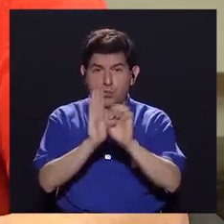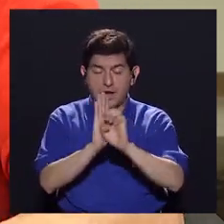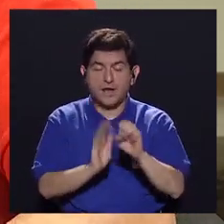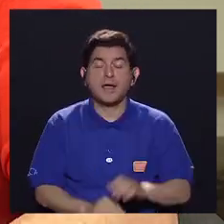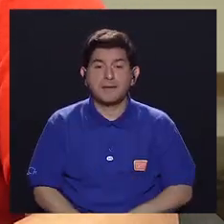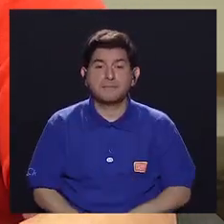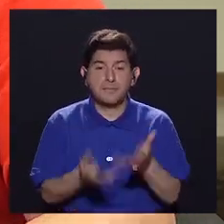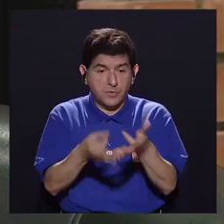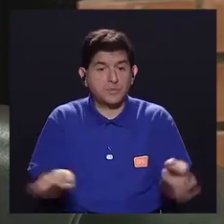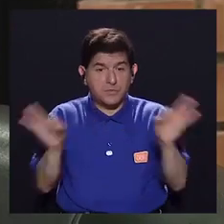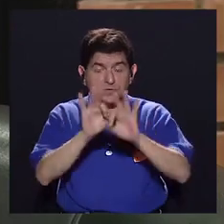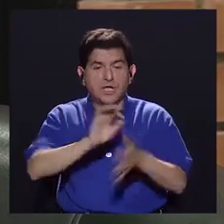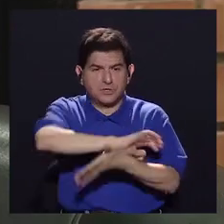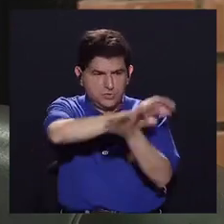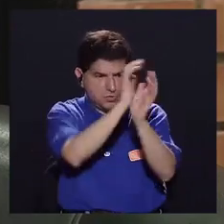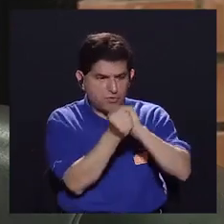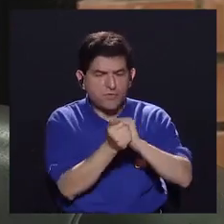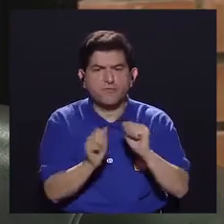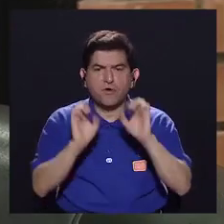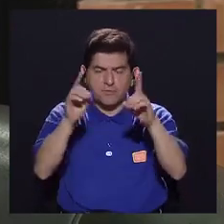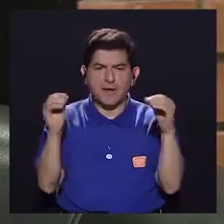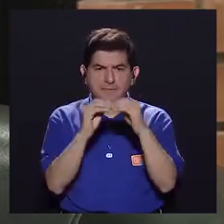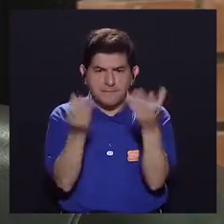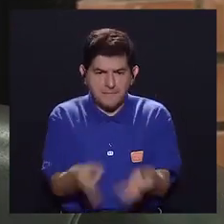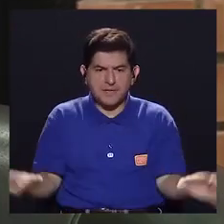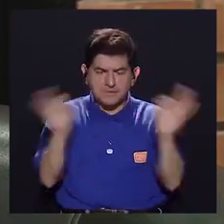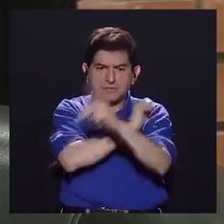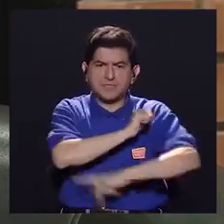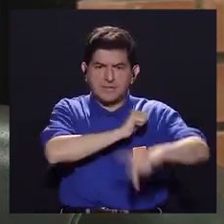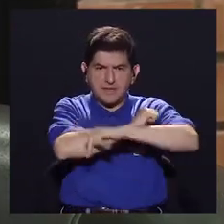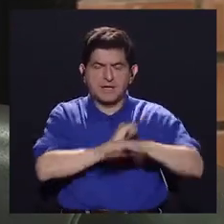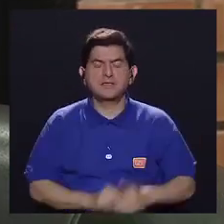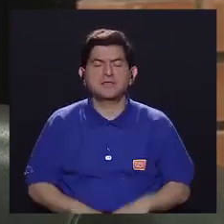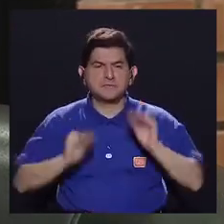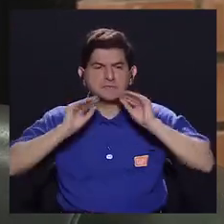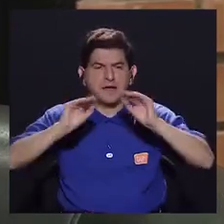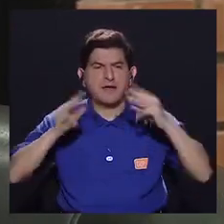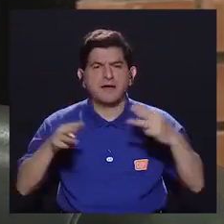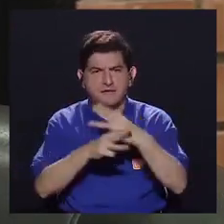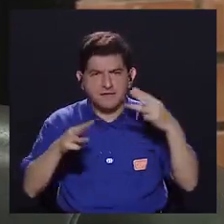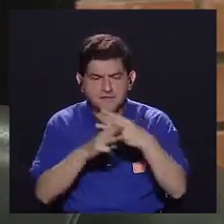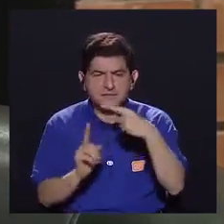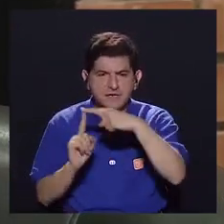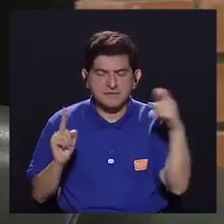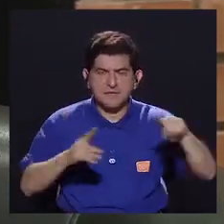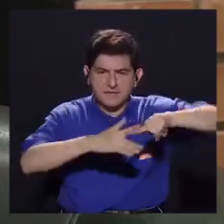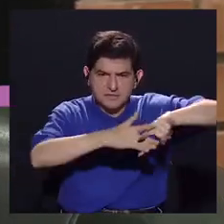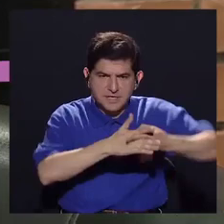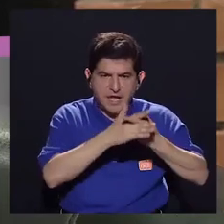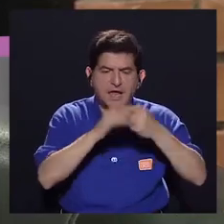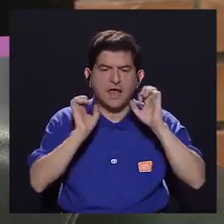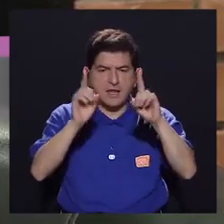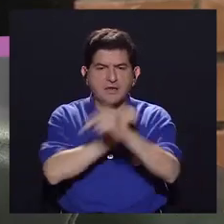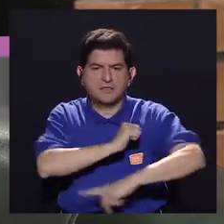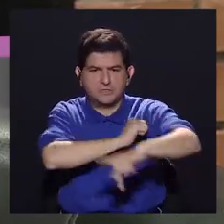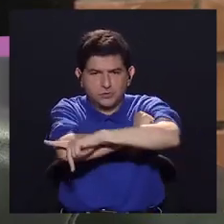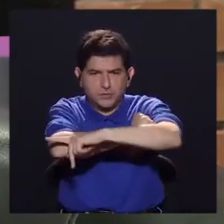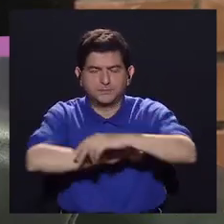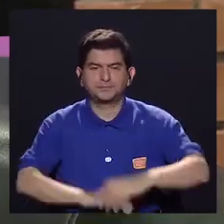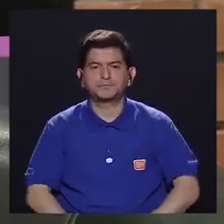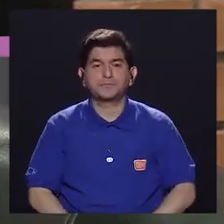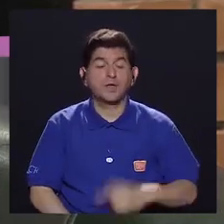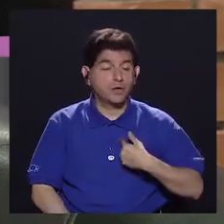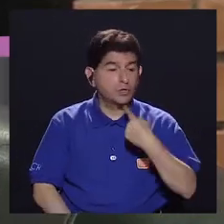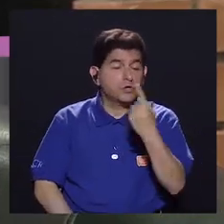a ser ejemplar, puede ser la reforma educativa más radical que ha tenido nuestro país en educación matemática desde el origen